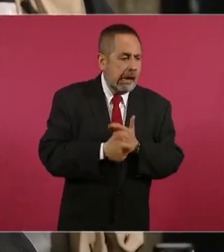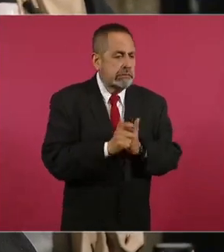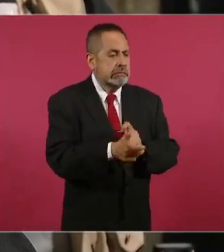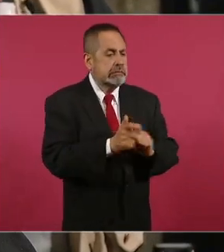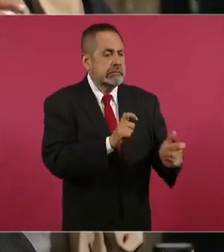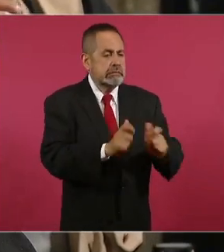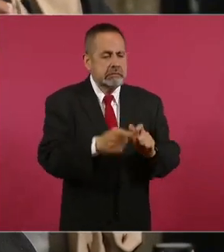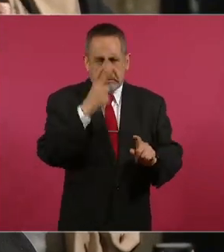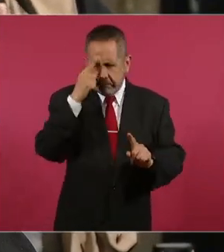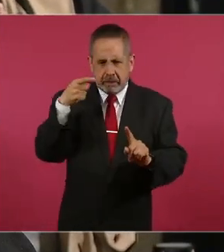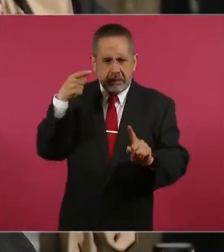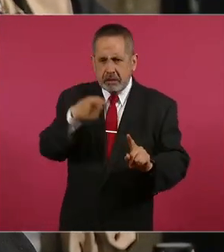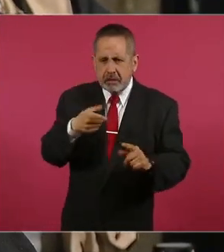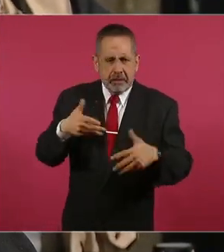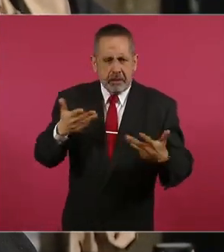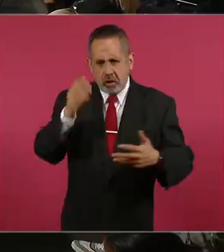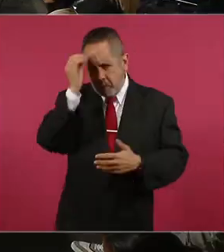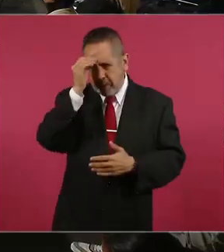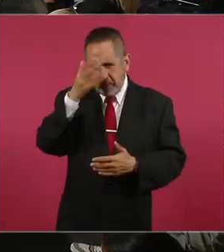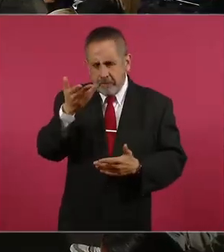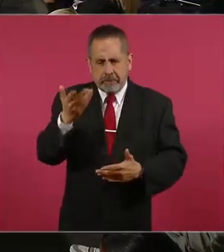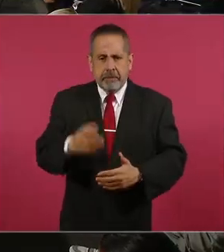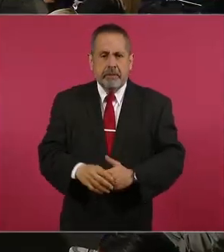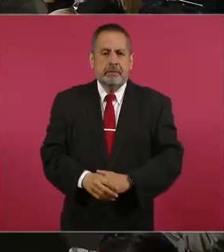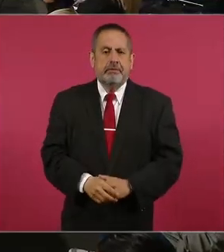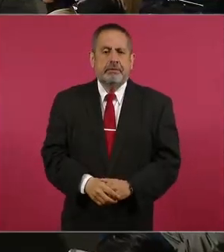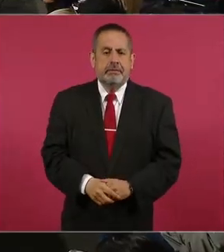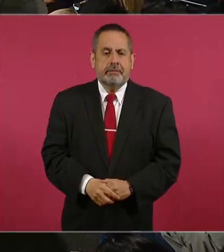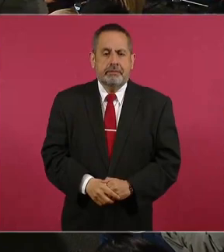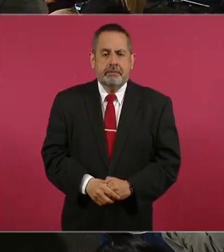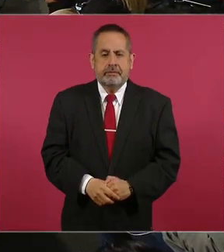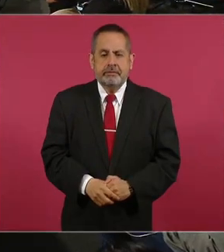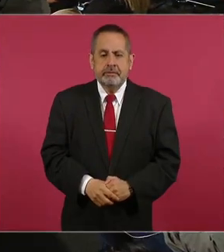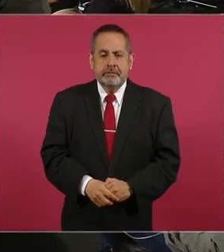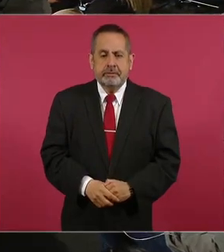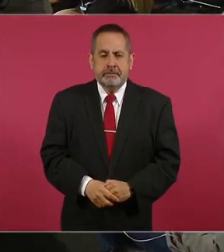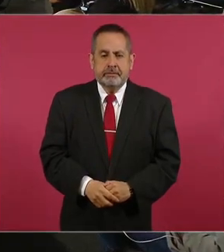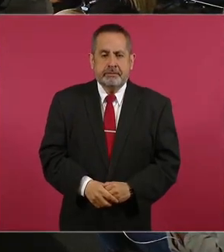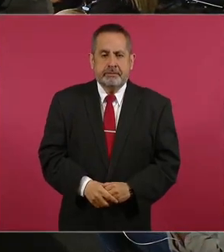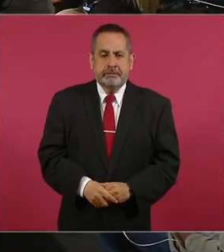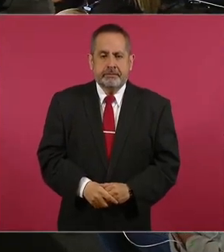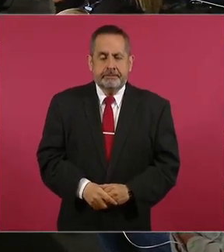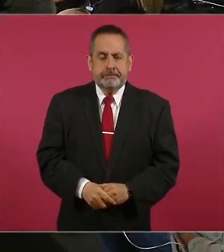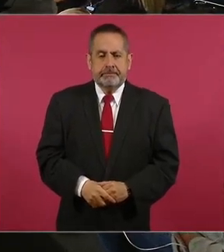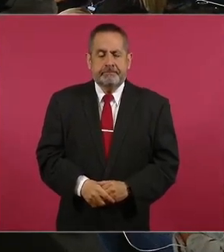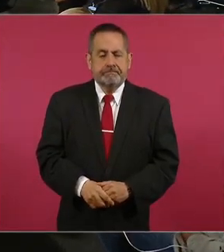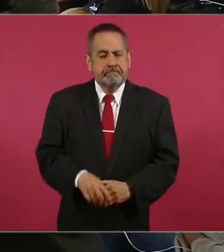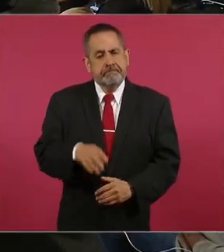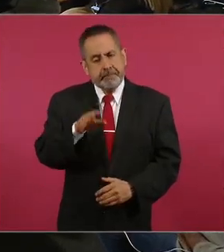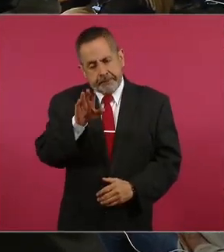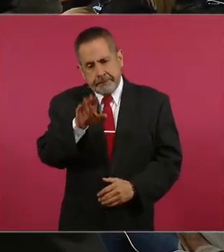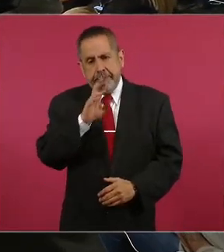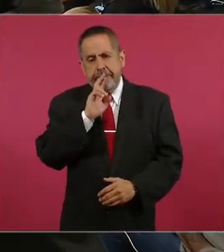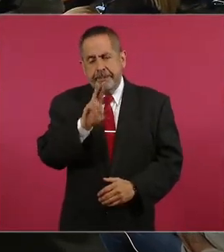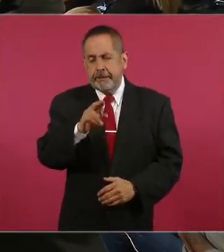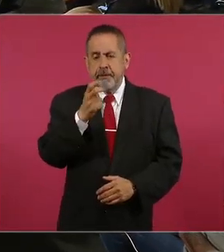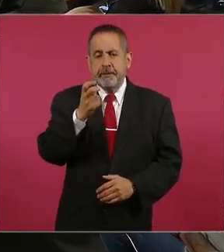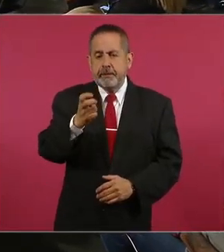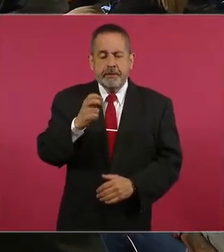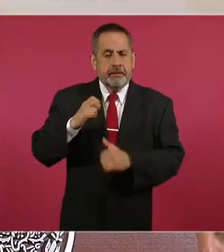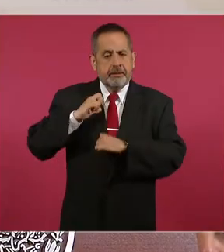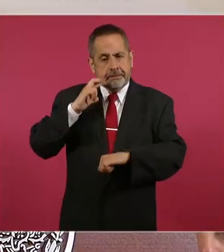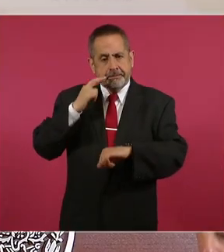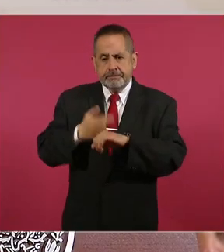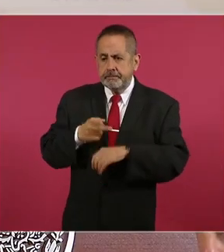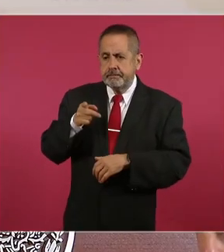¿cuál sería su opinión al respecto? Bueno, eso corresponde más a